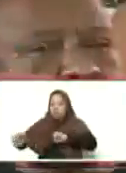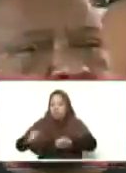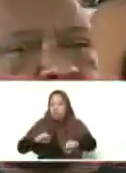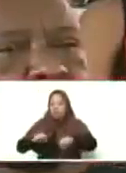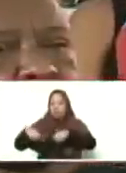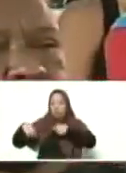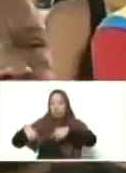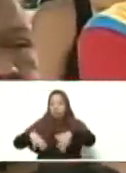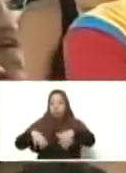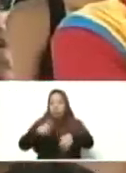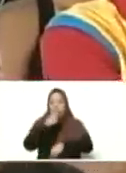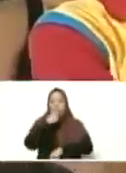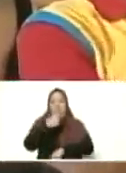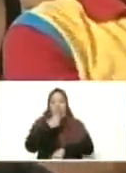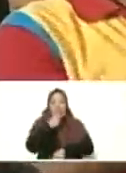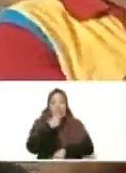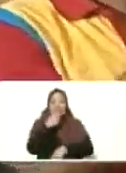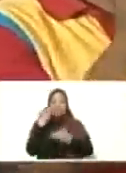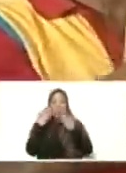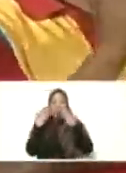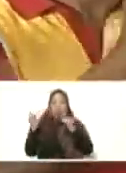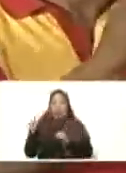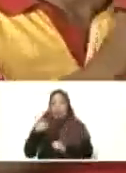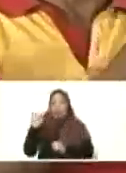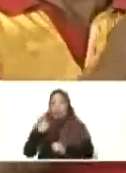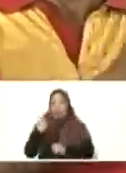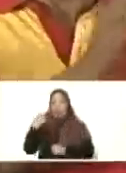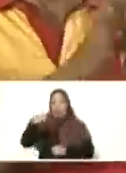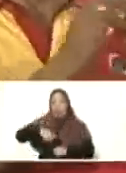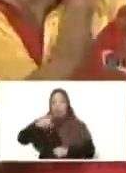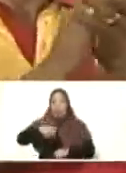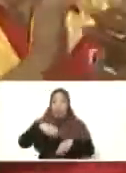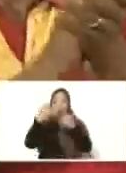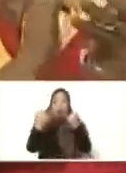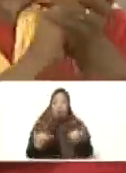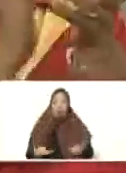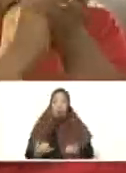hermosa y aquí estamos aprovechemos esta oportunidad